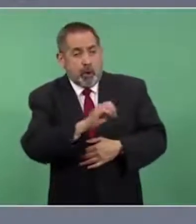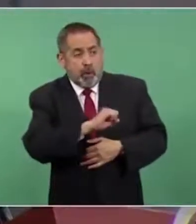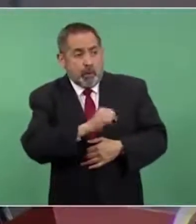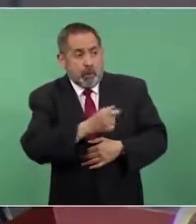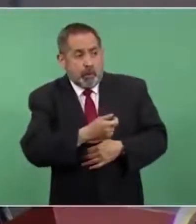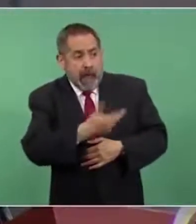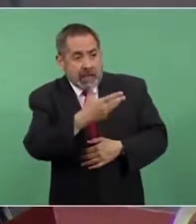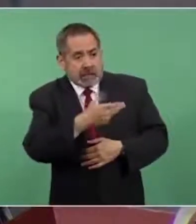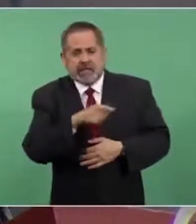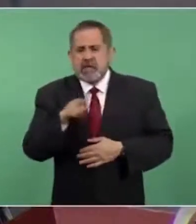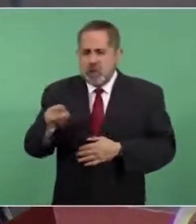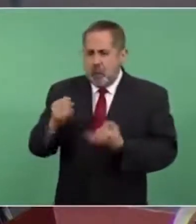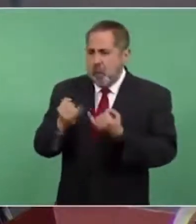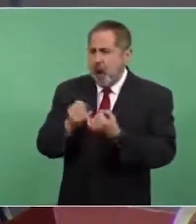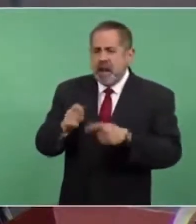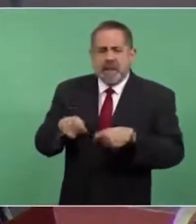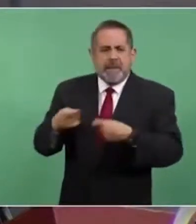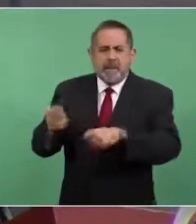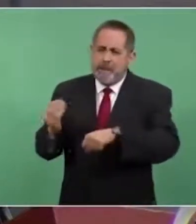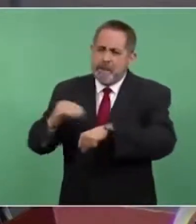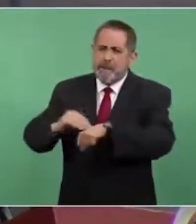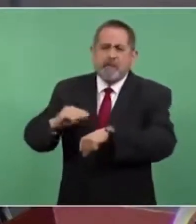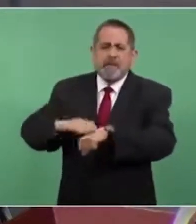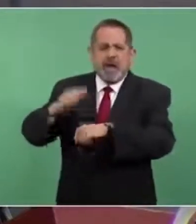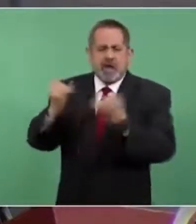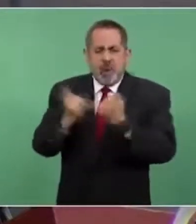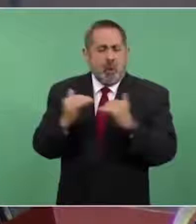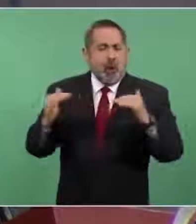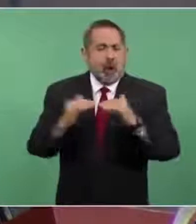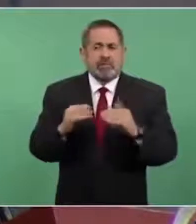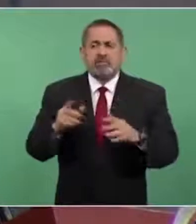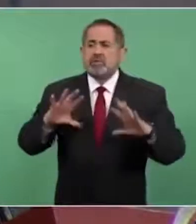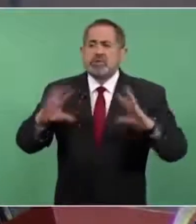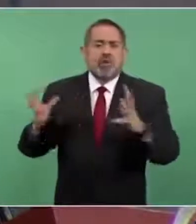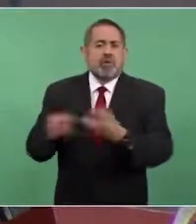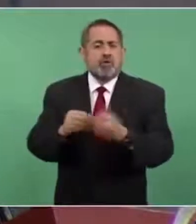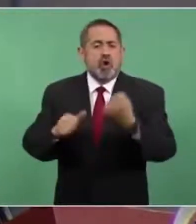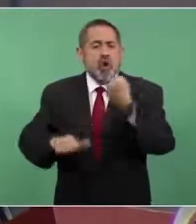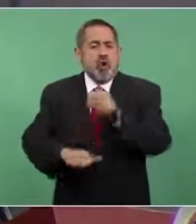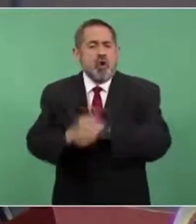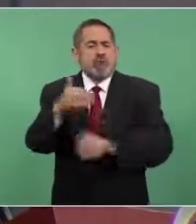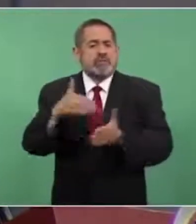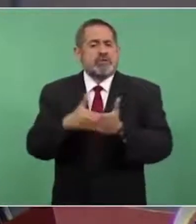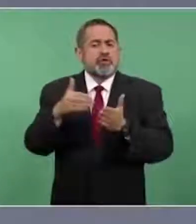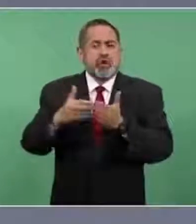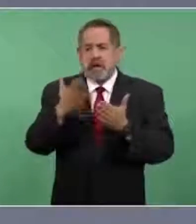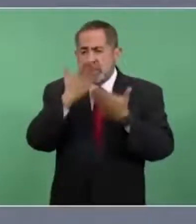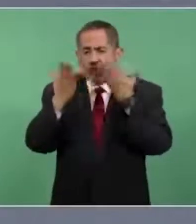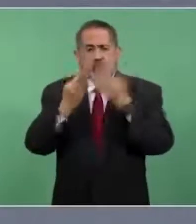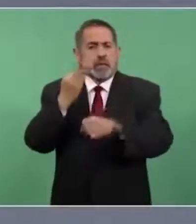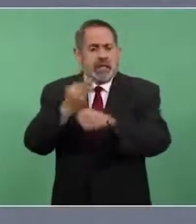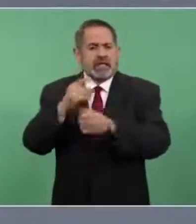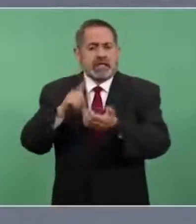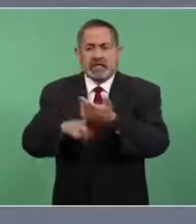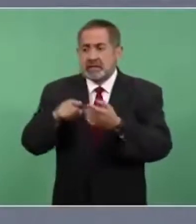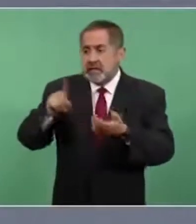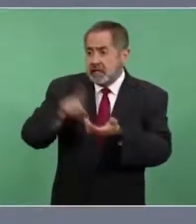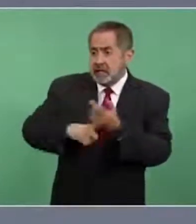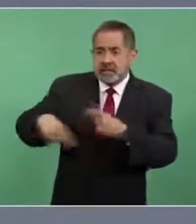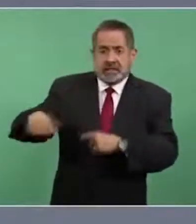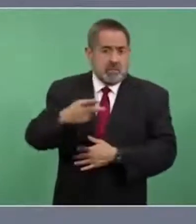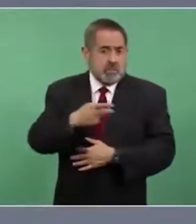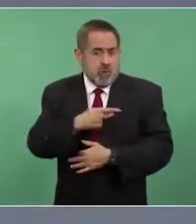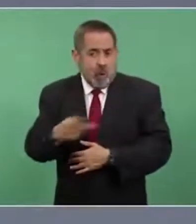Estas becas benefician a 11 millones de estudiantes de escasos recursos